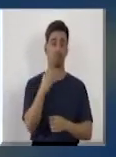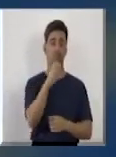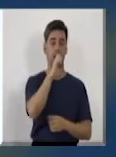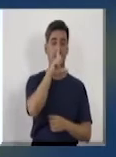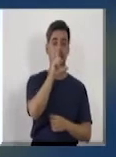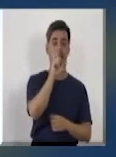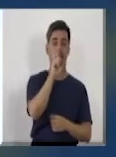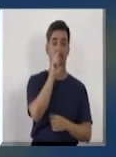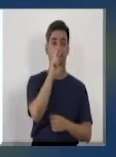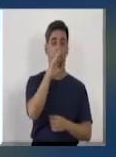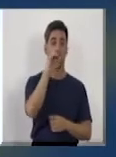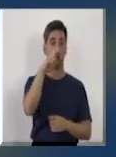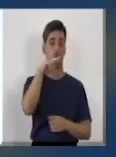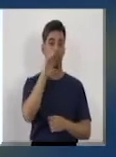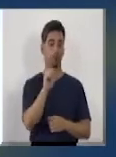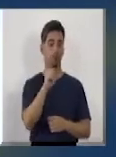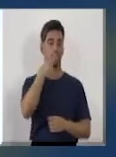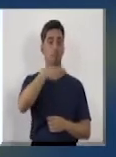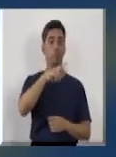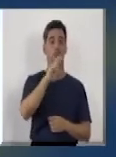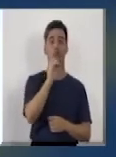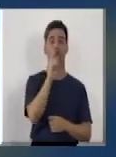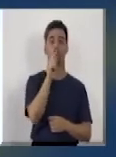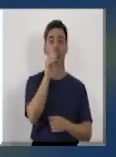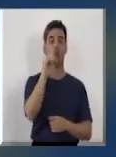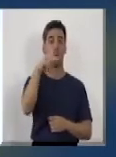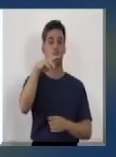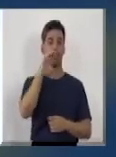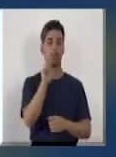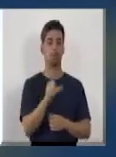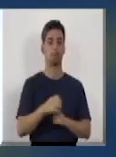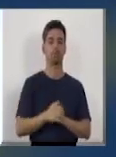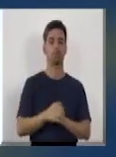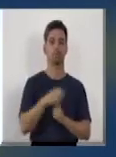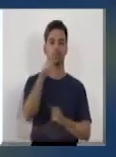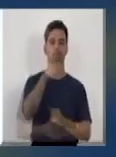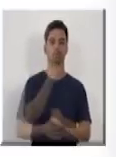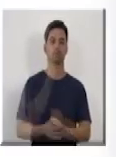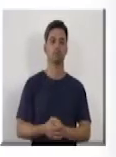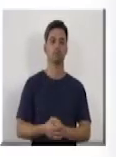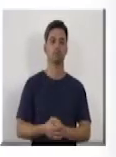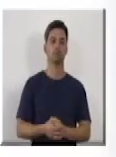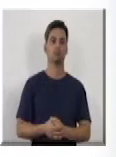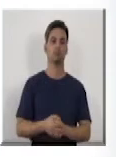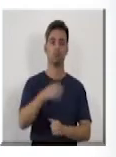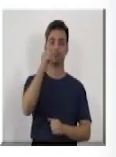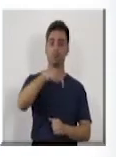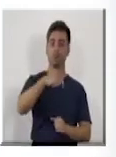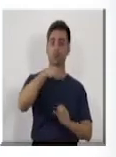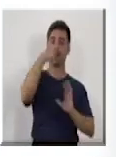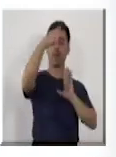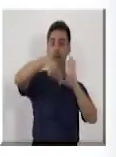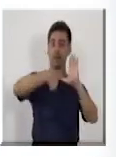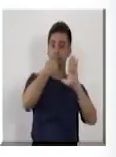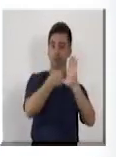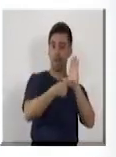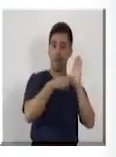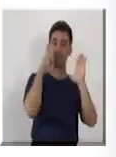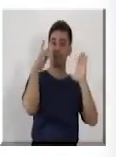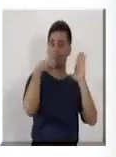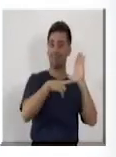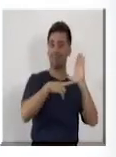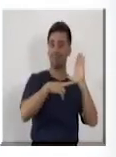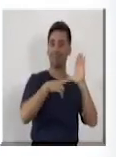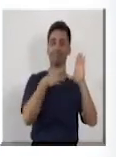negativamente. Las interacciones se transmiten a través del campo eléctrico. En esta lámina estamos presentando